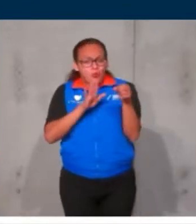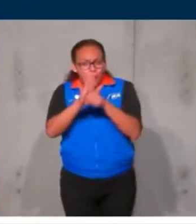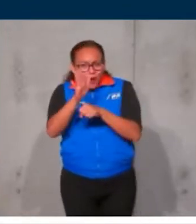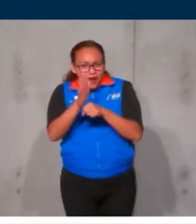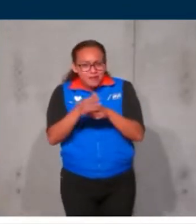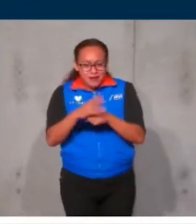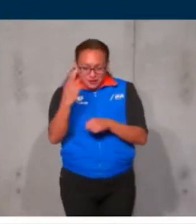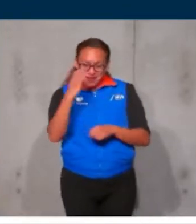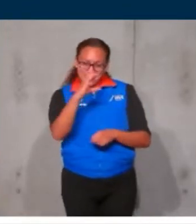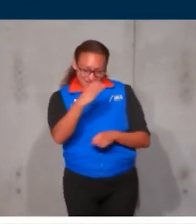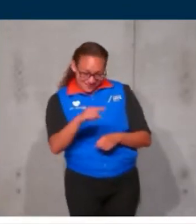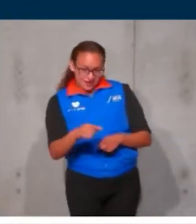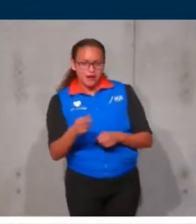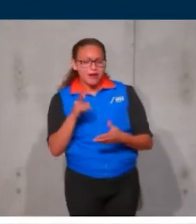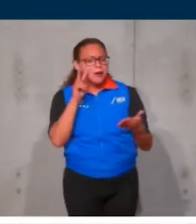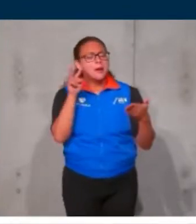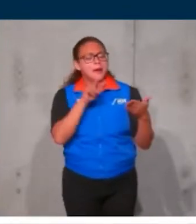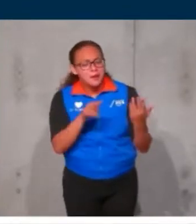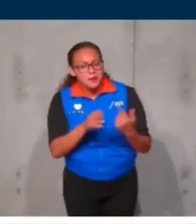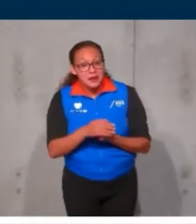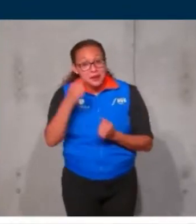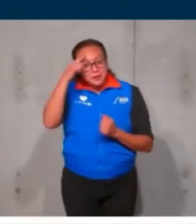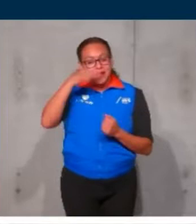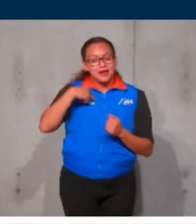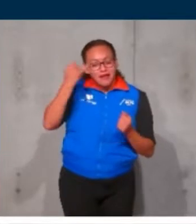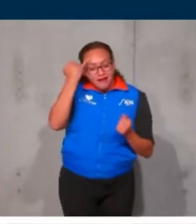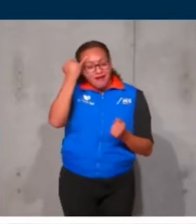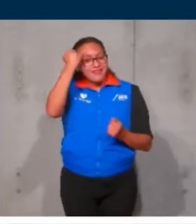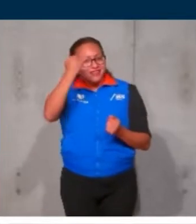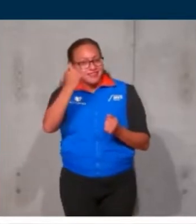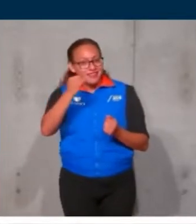qué organizaciones están para poder